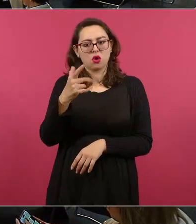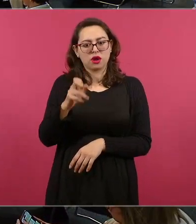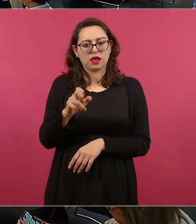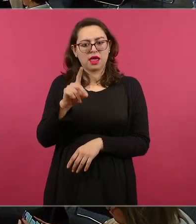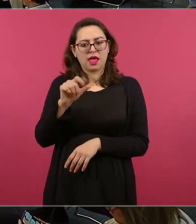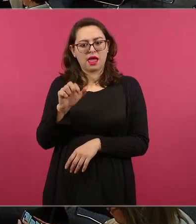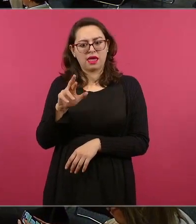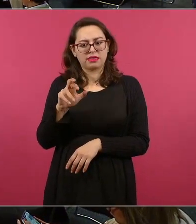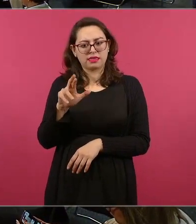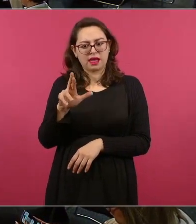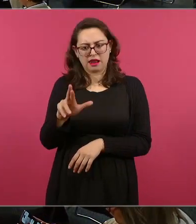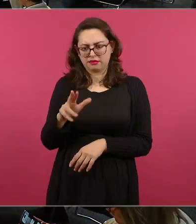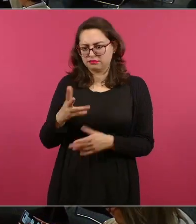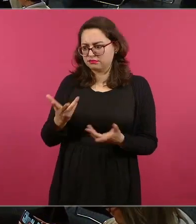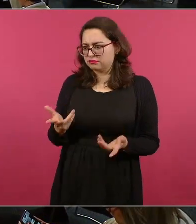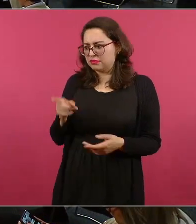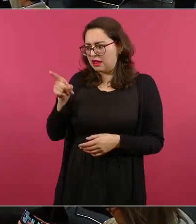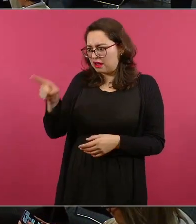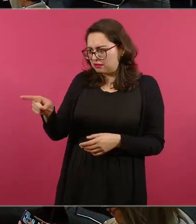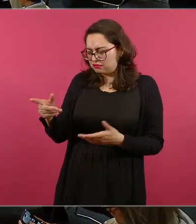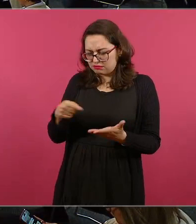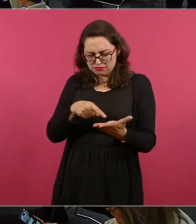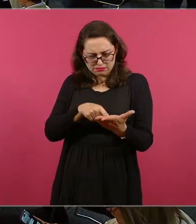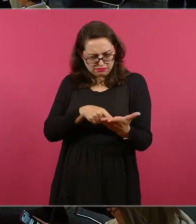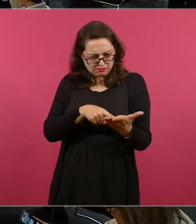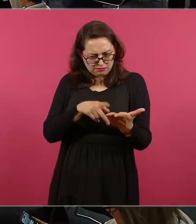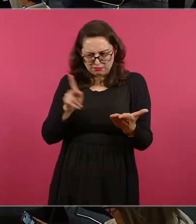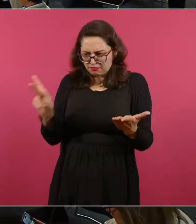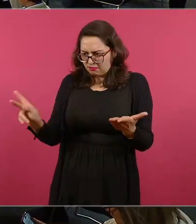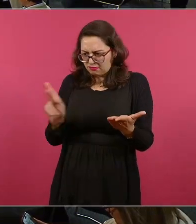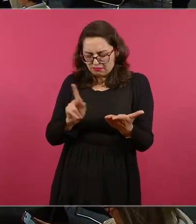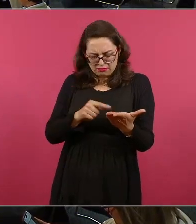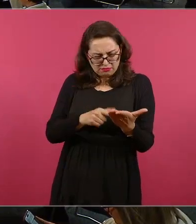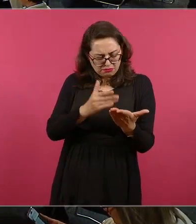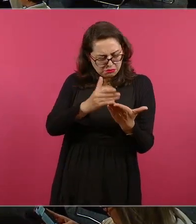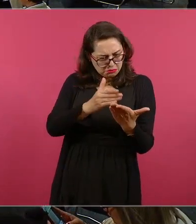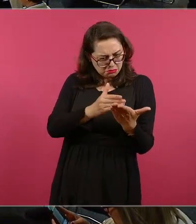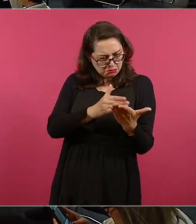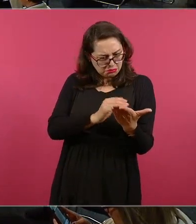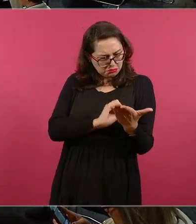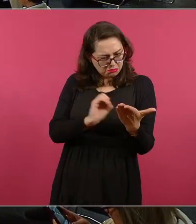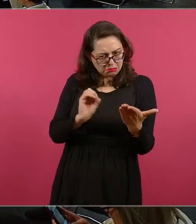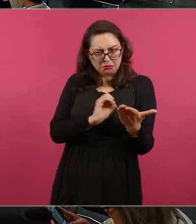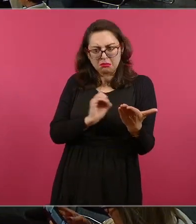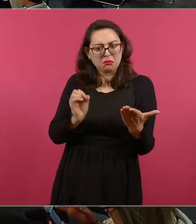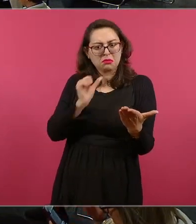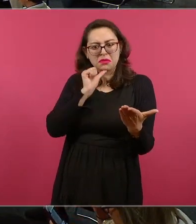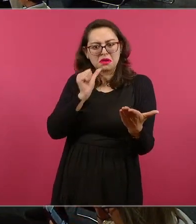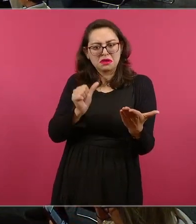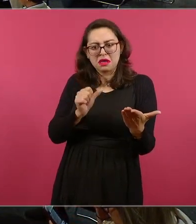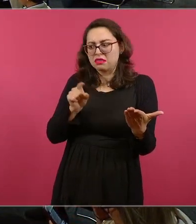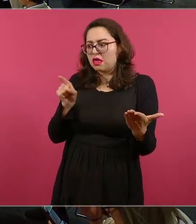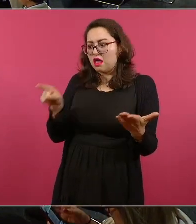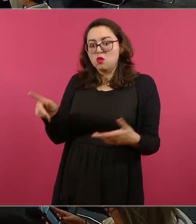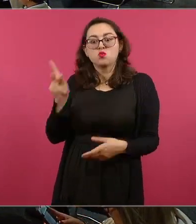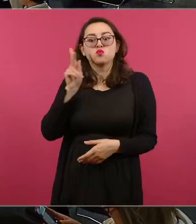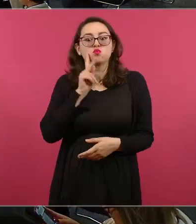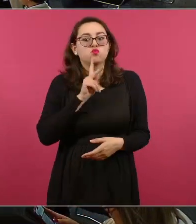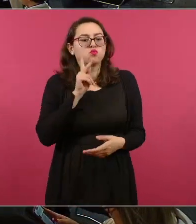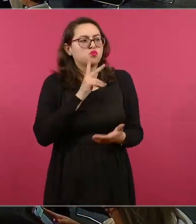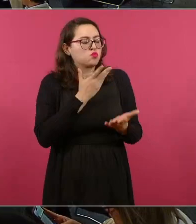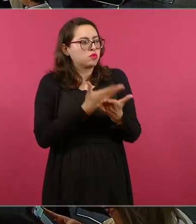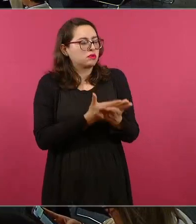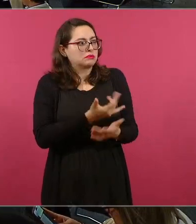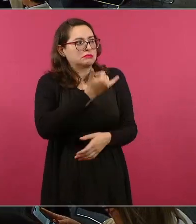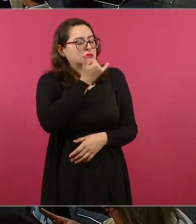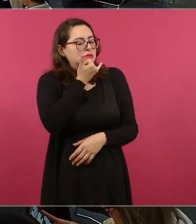Calixto, siendo que él no tiene ninguna de las características descritas. Él ha mostrado con pruebas que el día